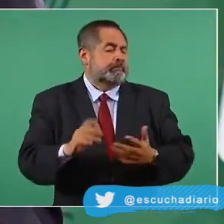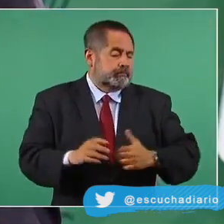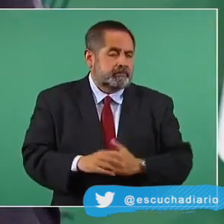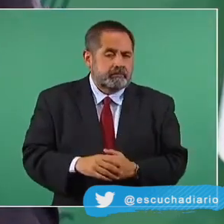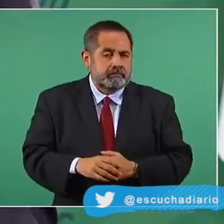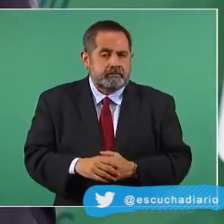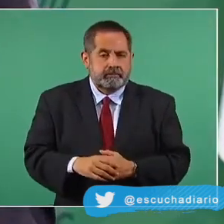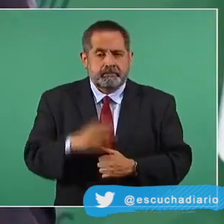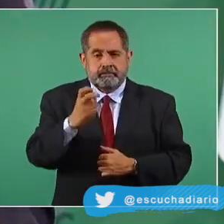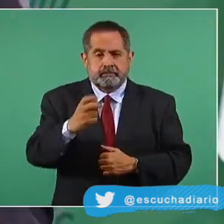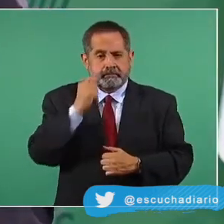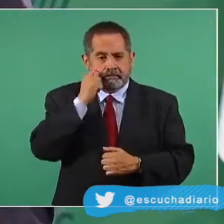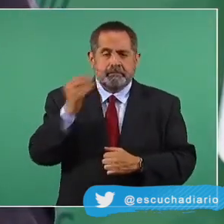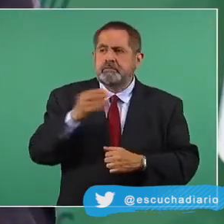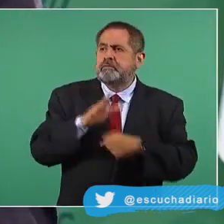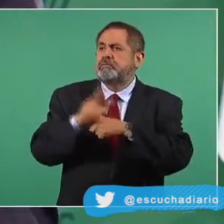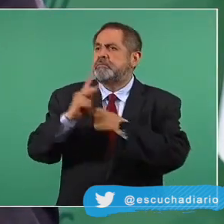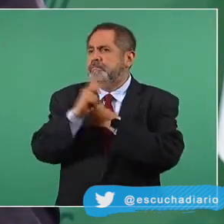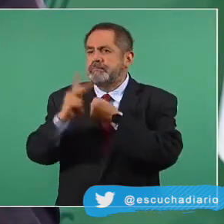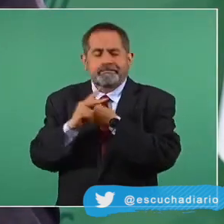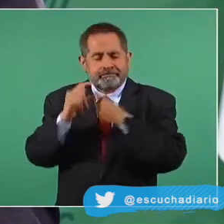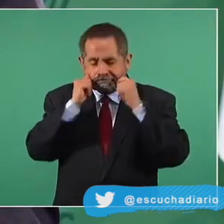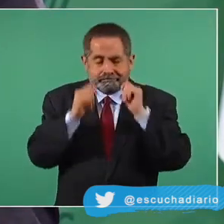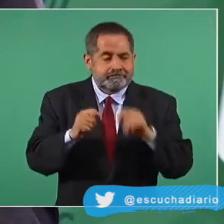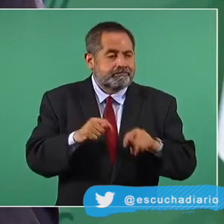sea del país que sea.